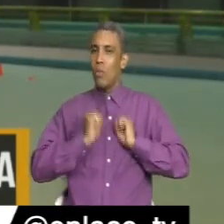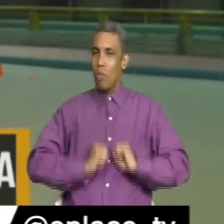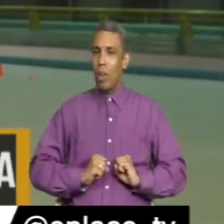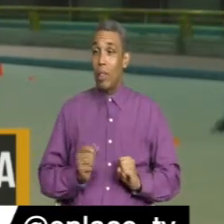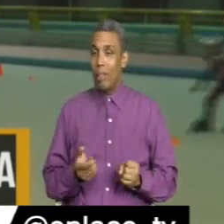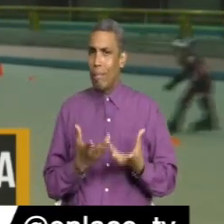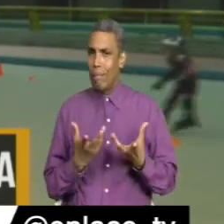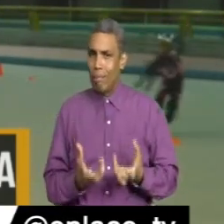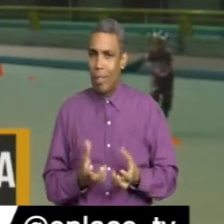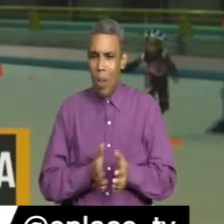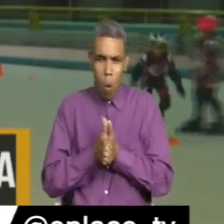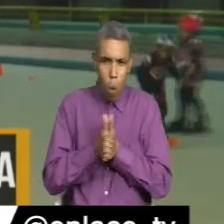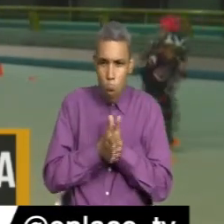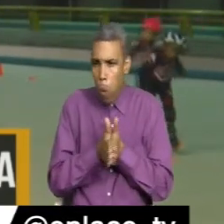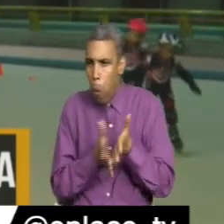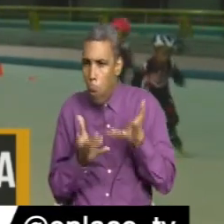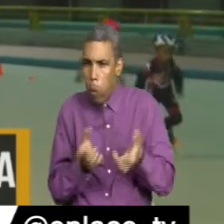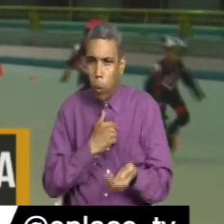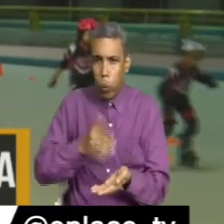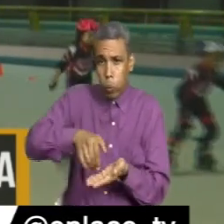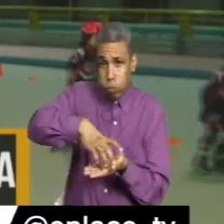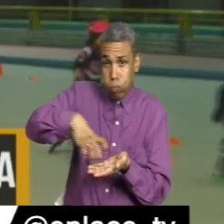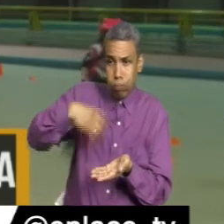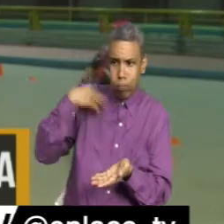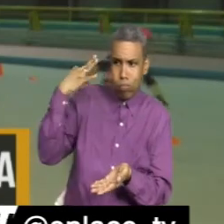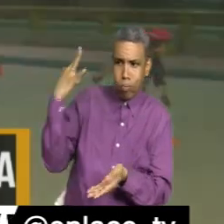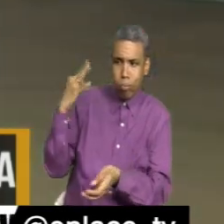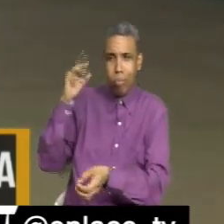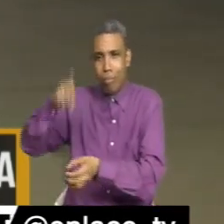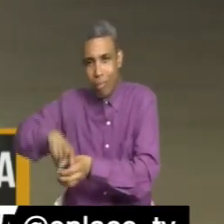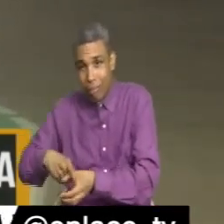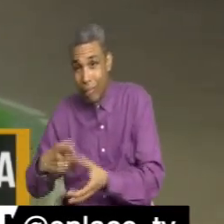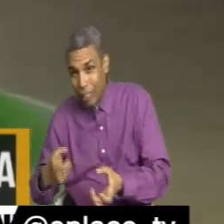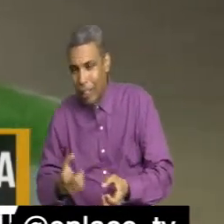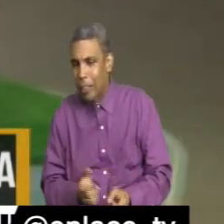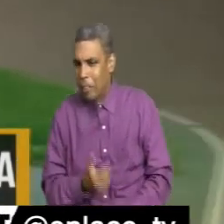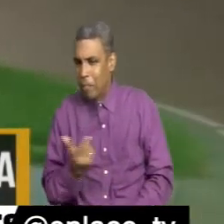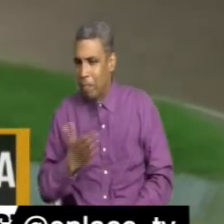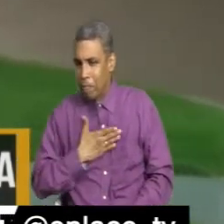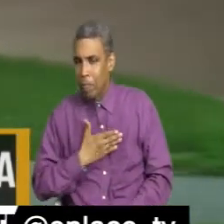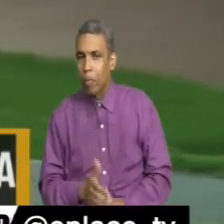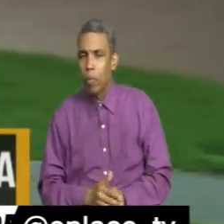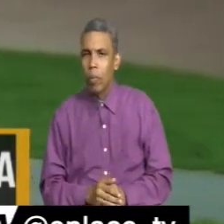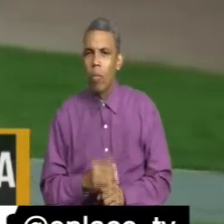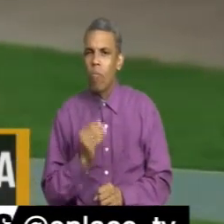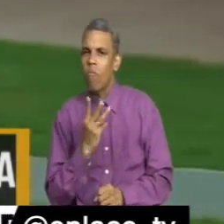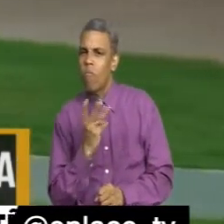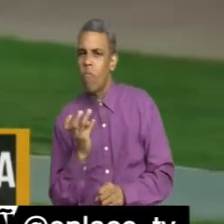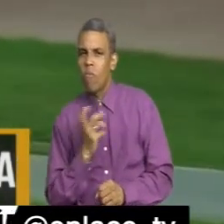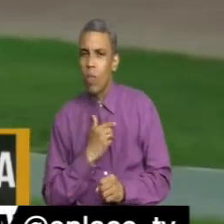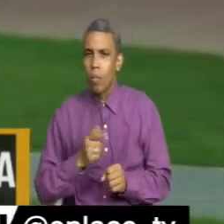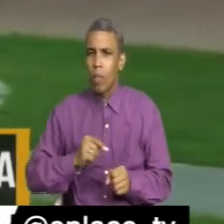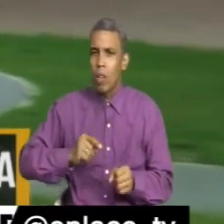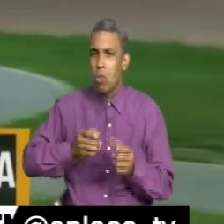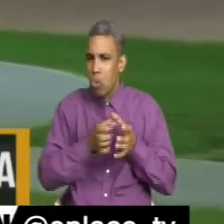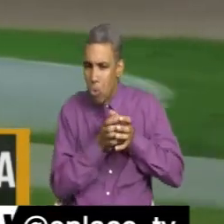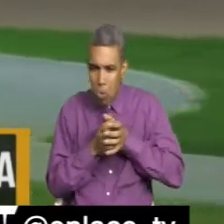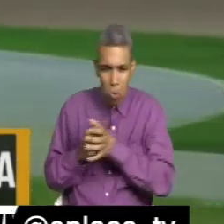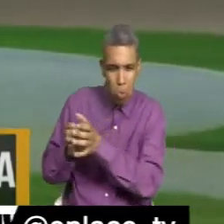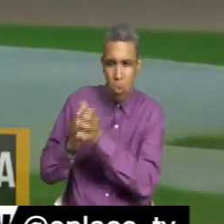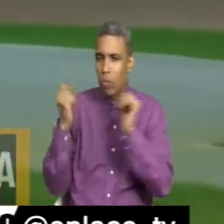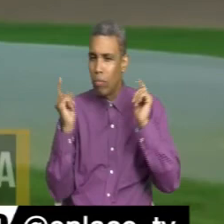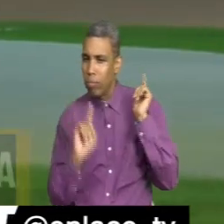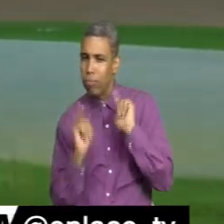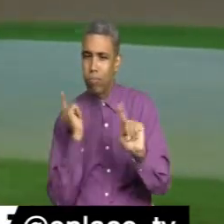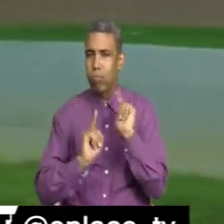tienen de ingresar a representar al departamento en este año en el campeonato Interligas. Más de 300 patinadores de diferentes escuelas de la ciudad participarán en